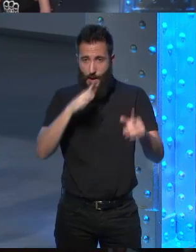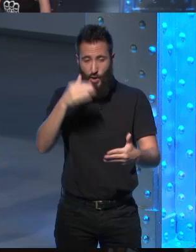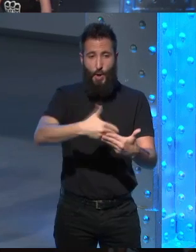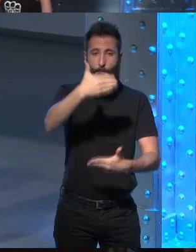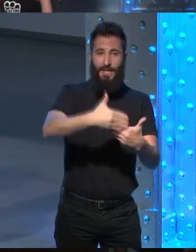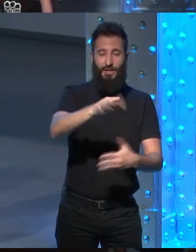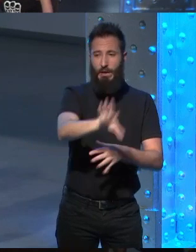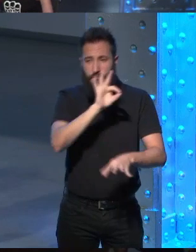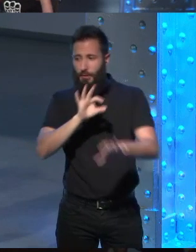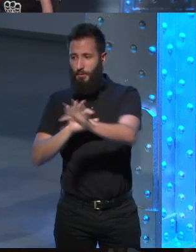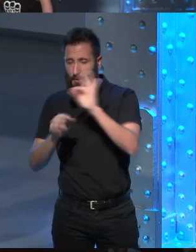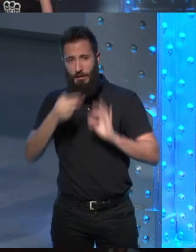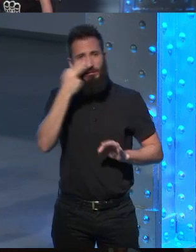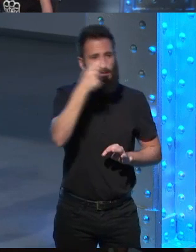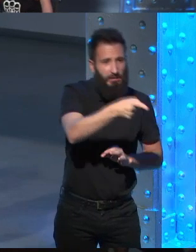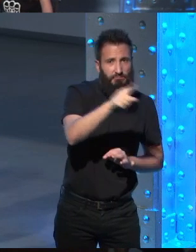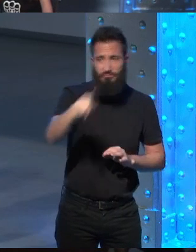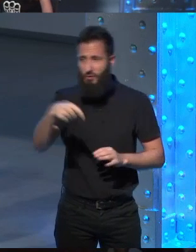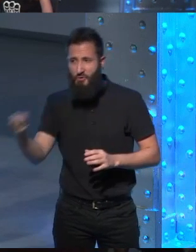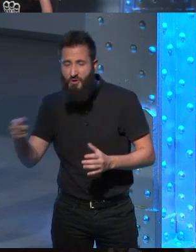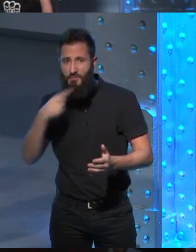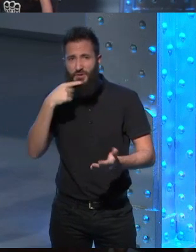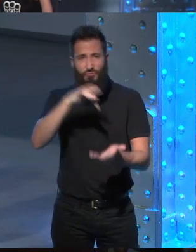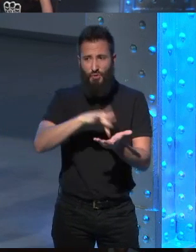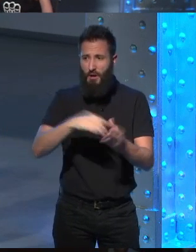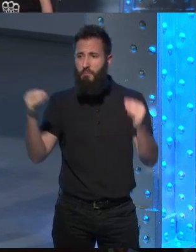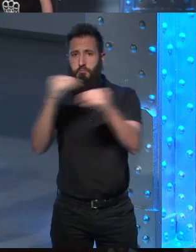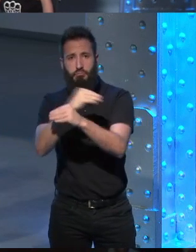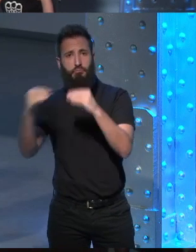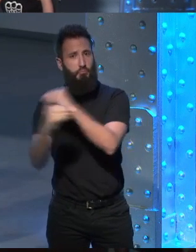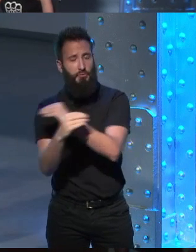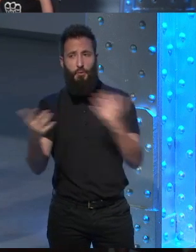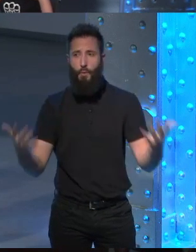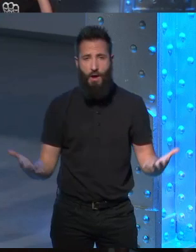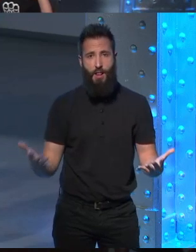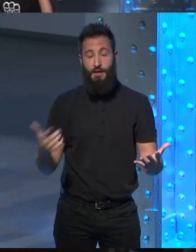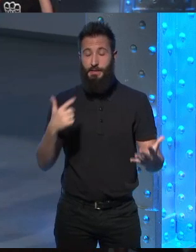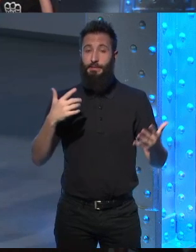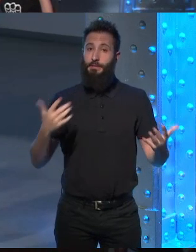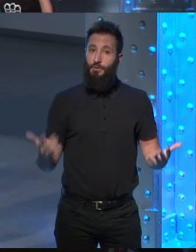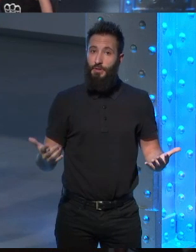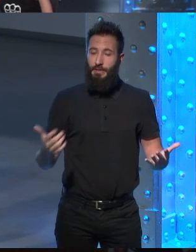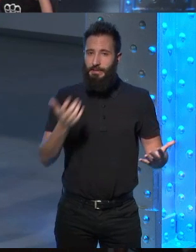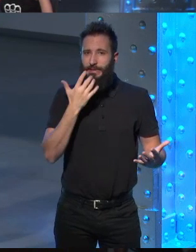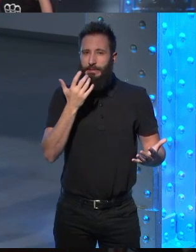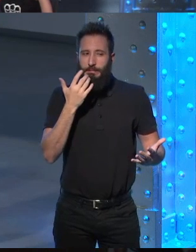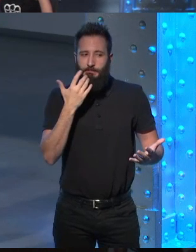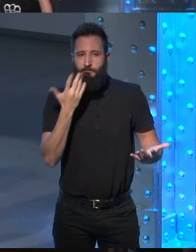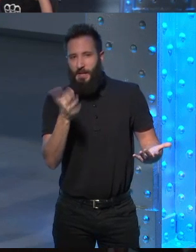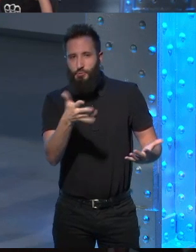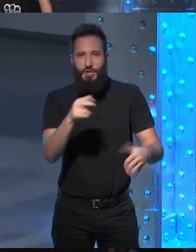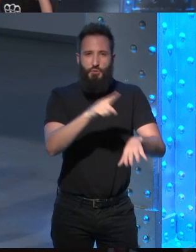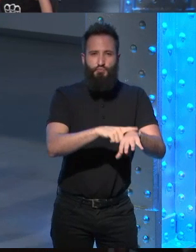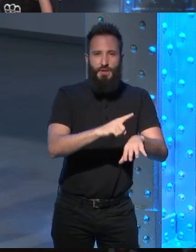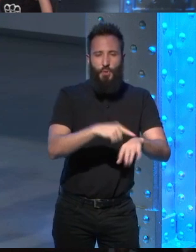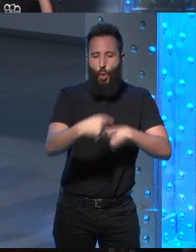te interesa, el que está siempre de acuerdo con él, el que no. Bueno, entonces, si a esto le dedicas 20